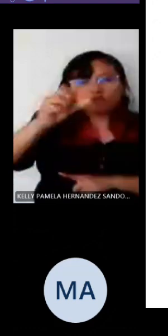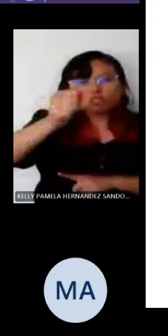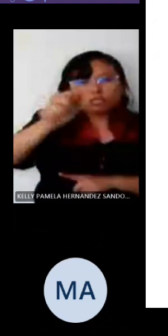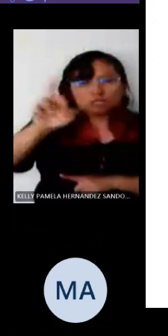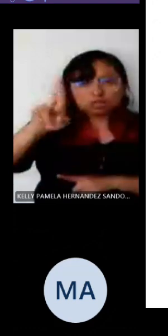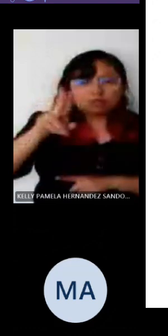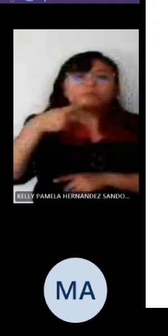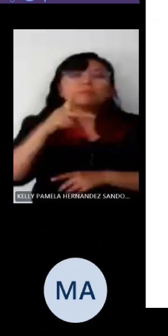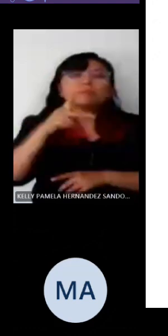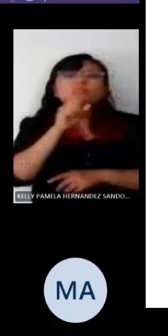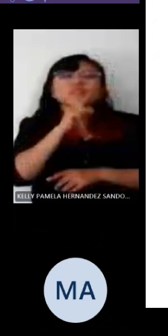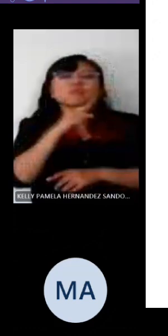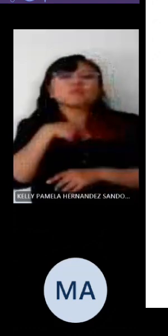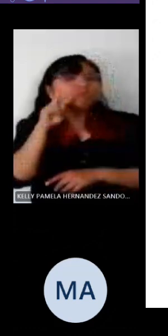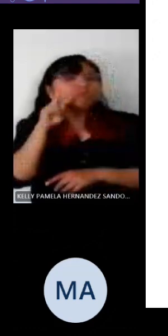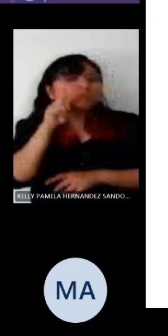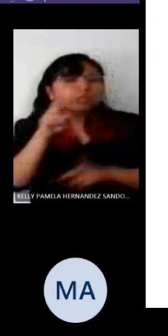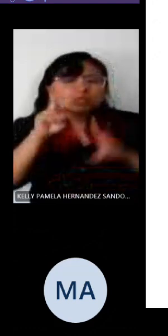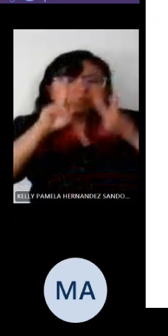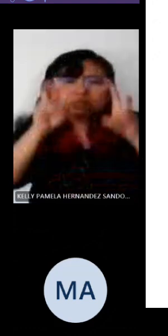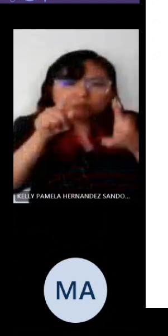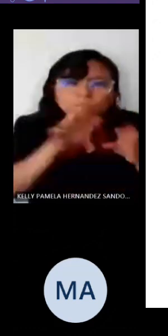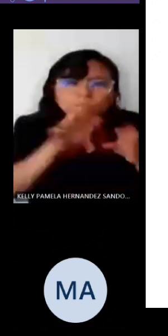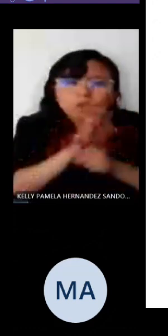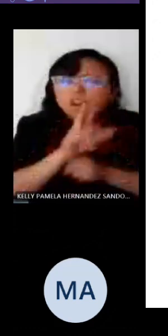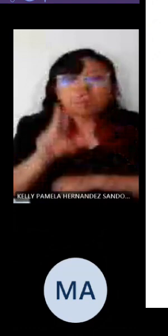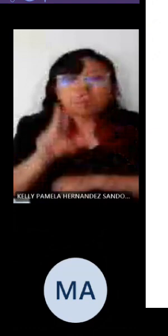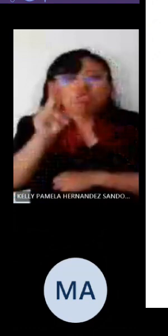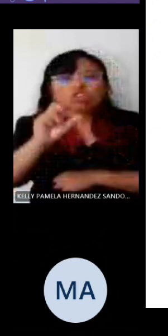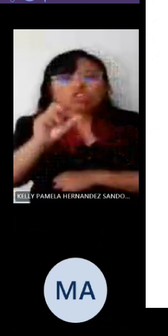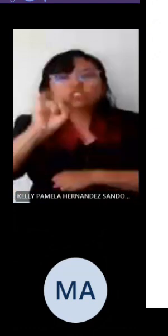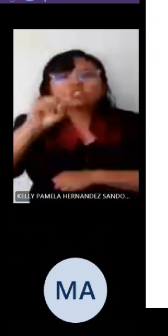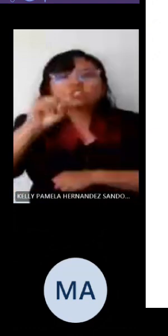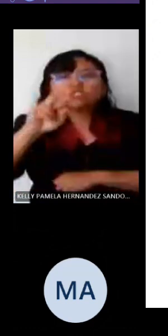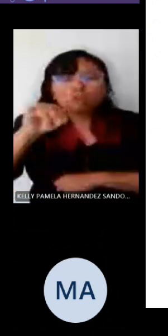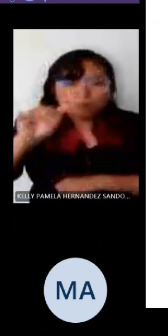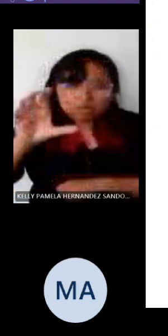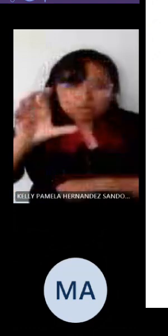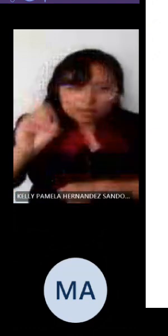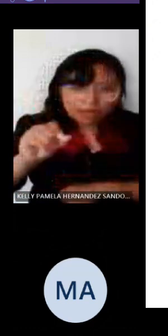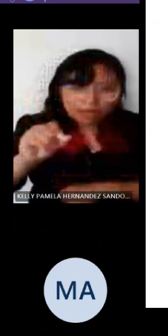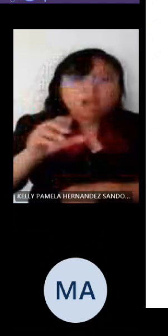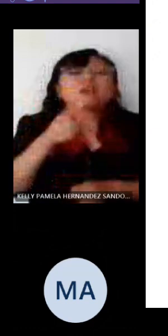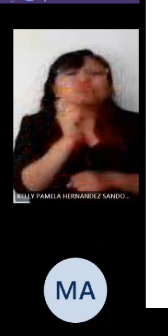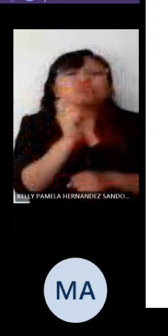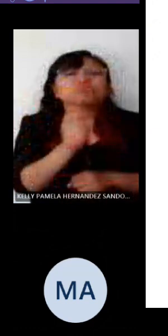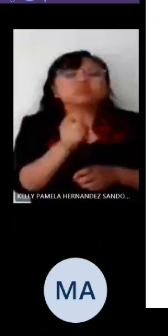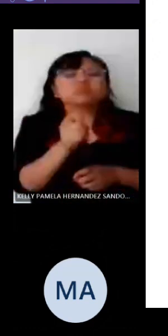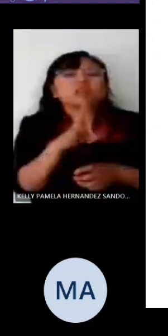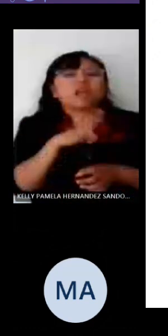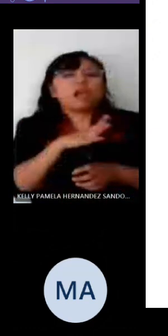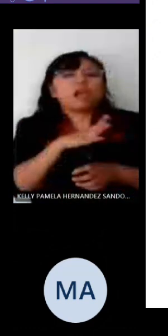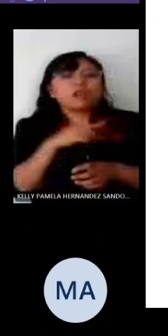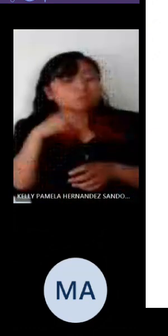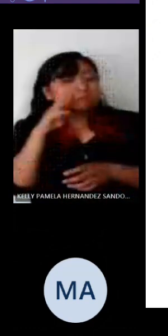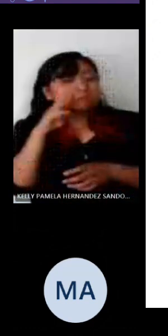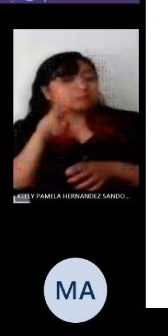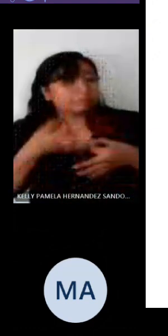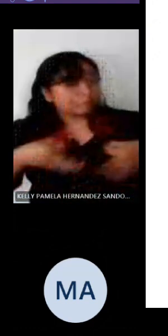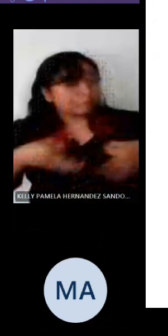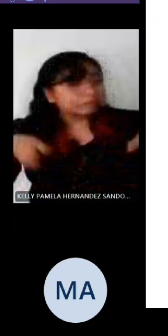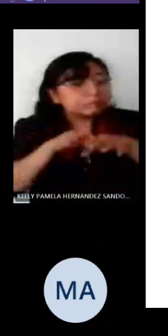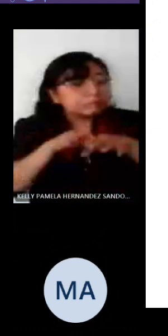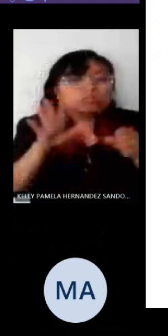podemos ver las causas no sindrómicas, que como ven, en realidad son las más frecuentes. Y esto es muy relevante porque, como les digo, muchos